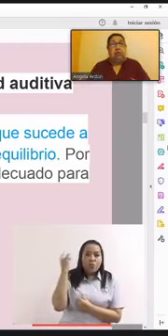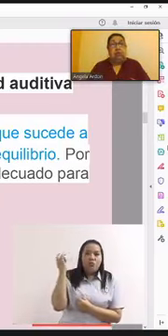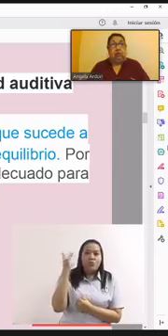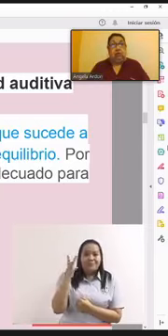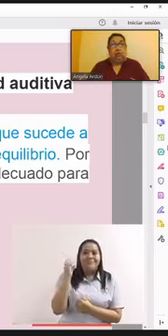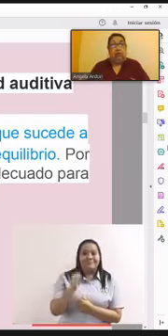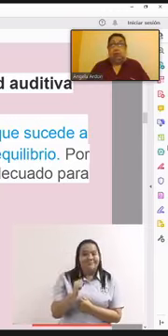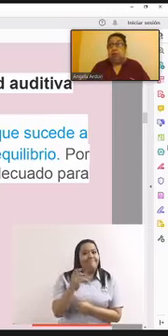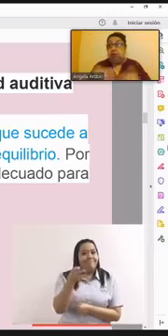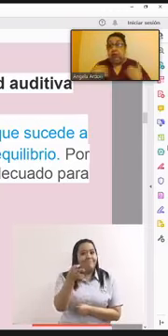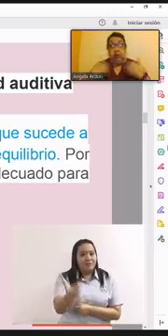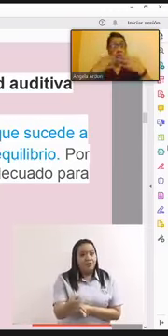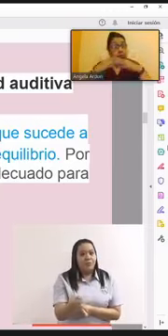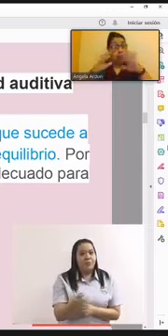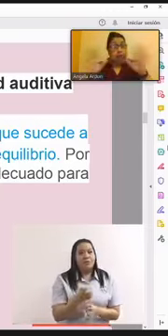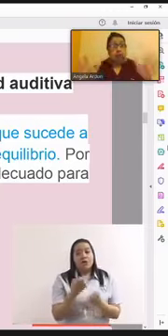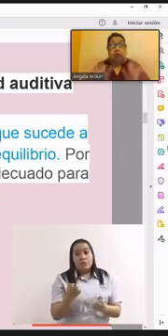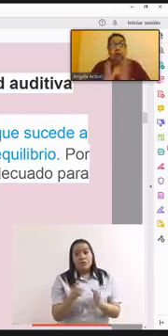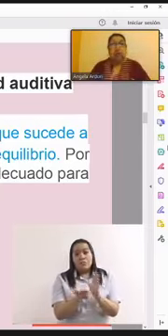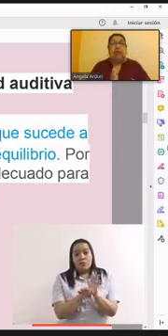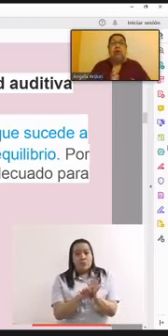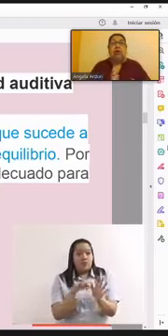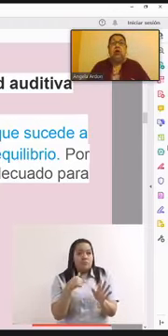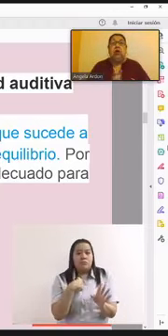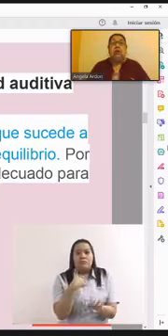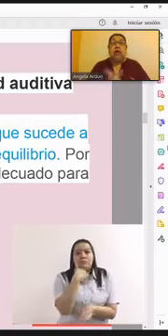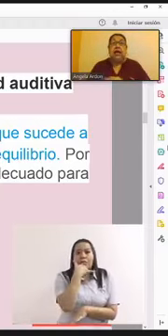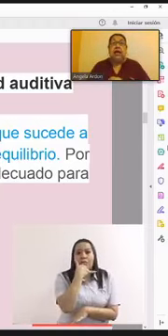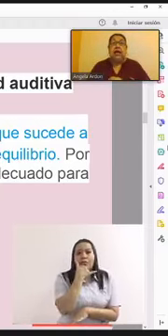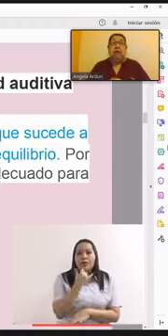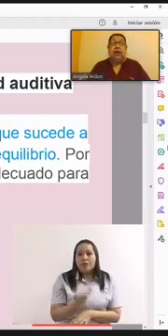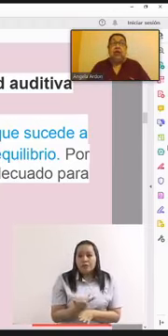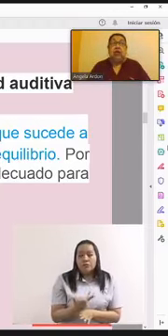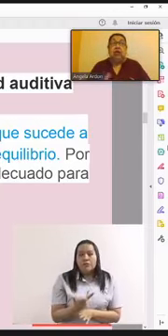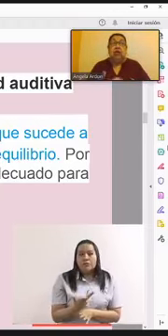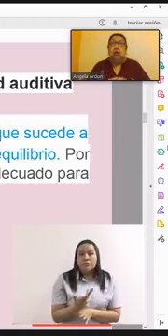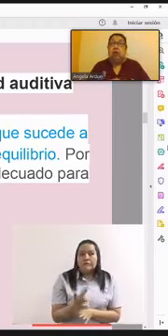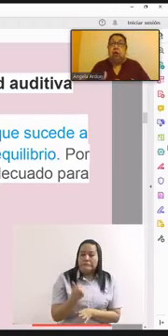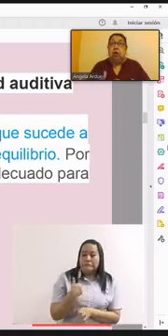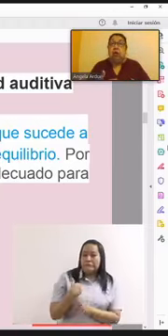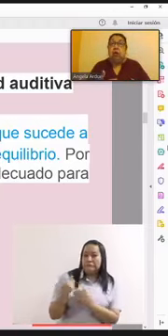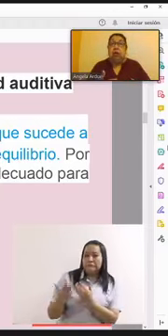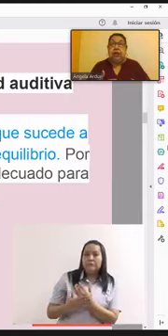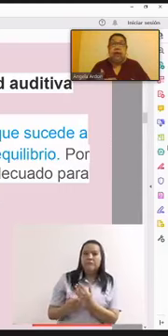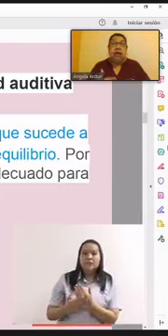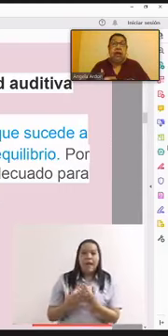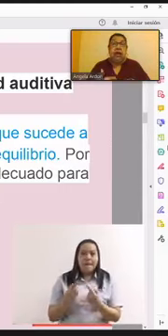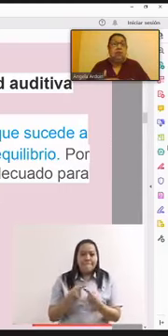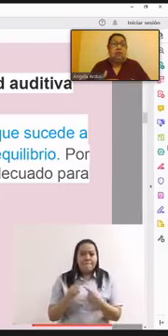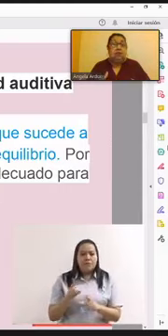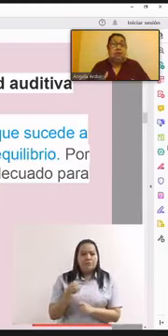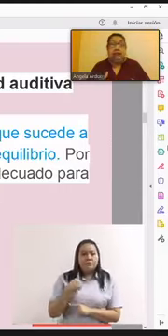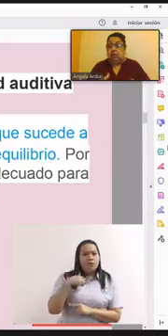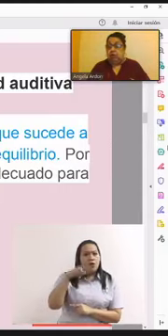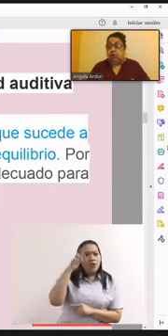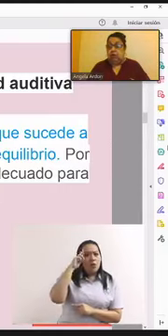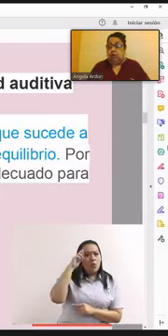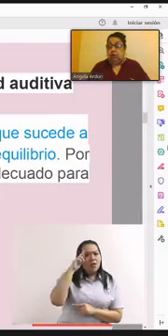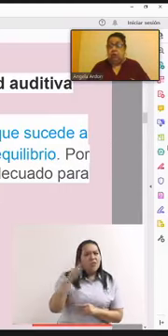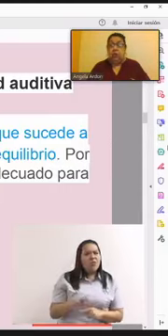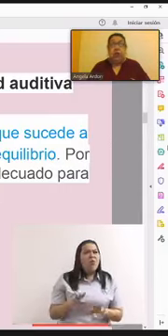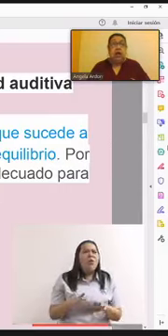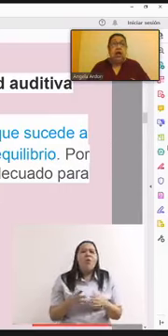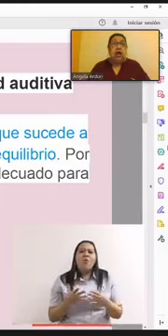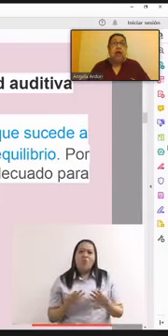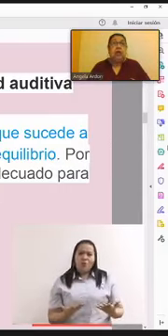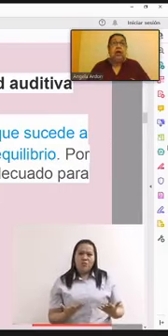la audición. Si yo me equivoco, pues me lo corrigen, lo acepto, ¿verdad? Pero eso sí yo me acuerdo muy bien cómo afecta la audición.